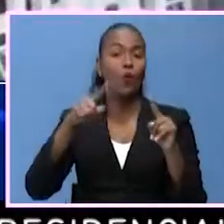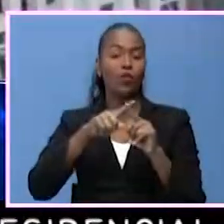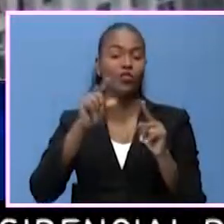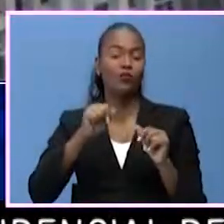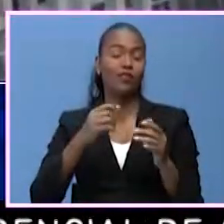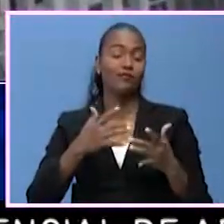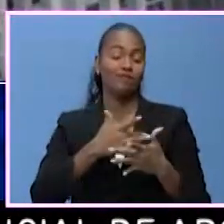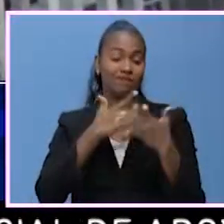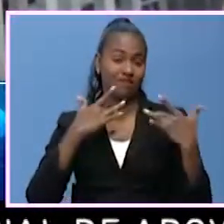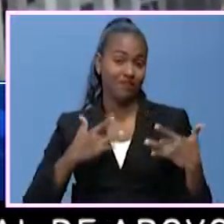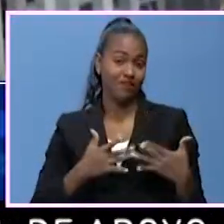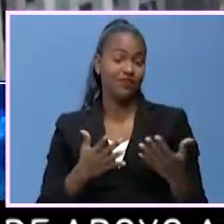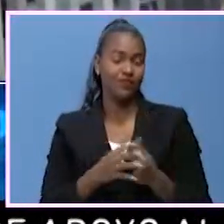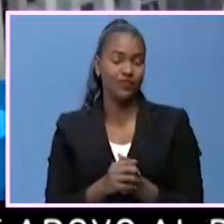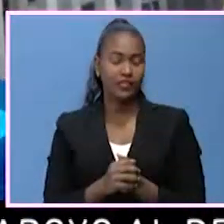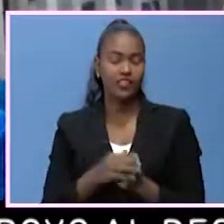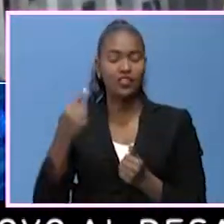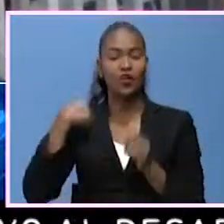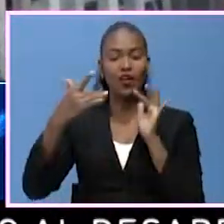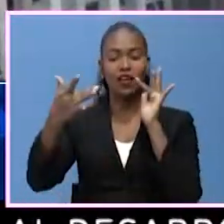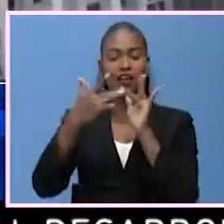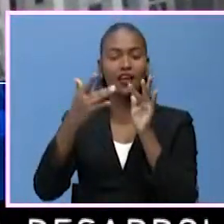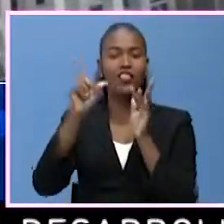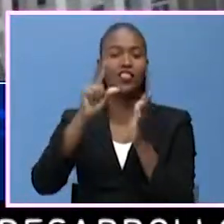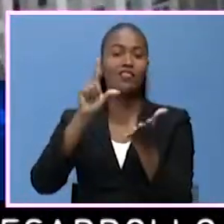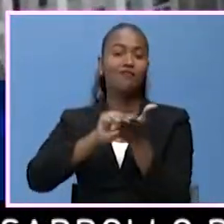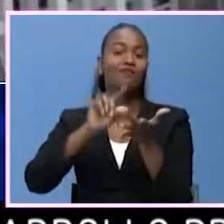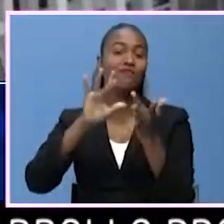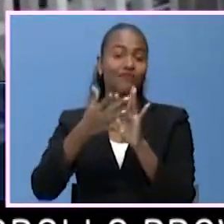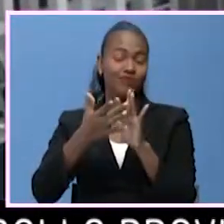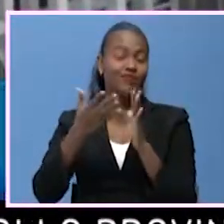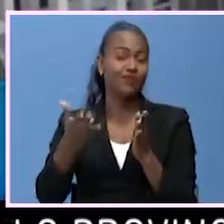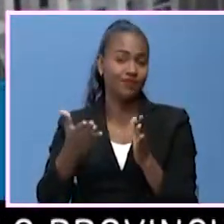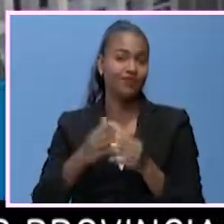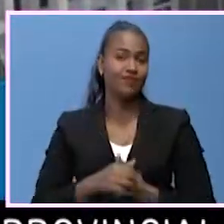corazones. Nos conocimos por una red social simplemente. Sí.